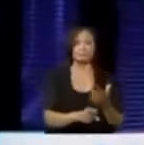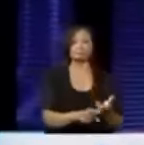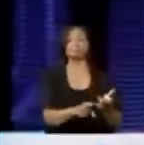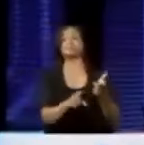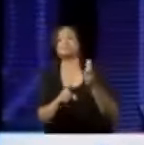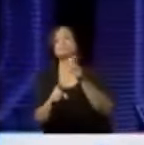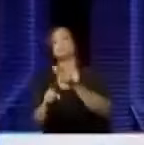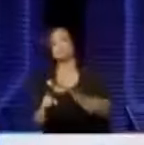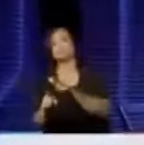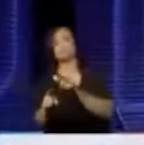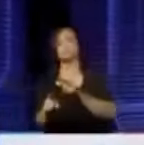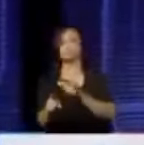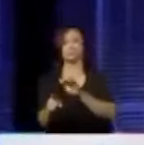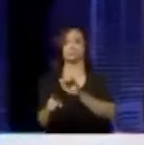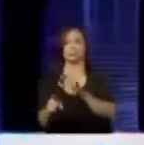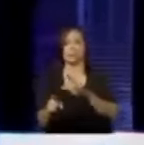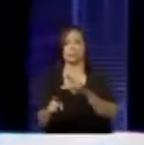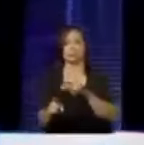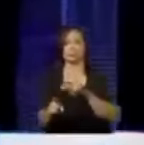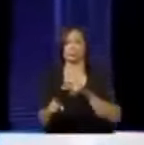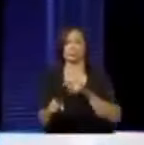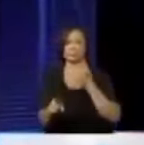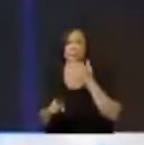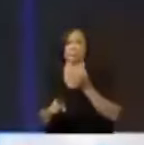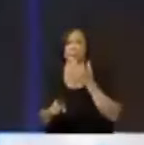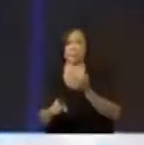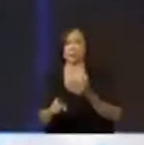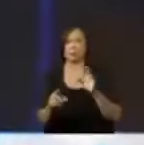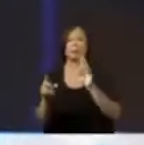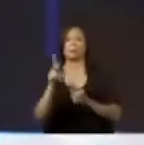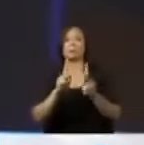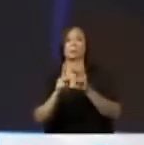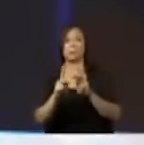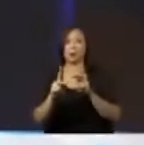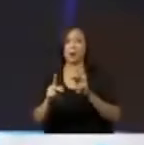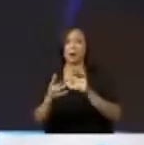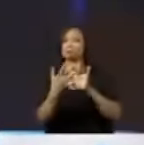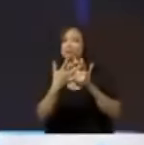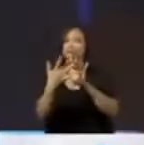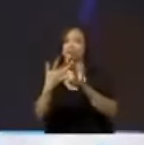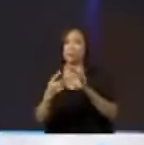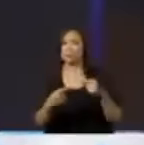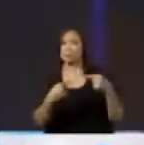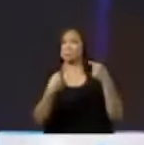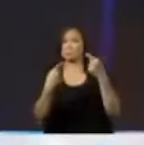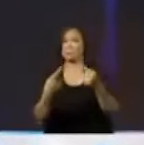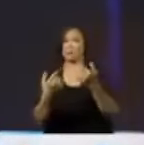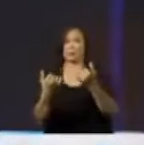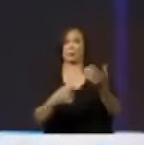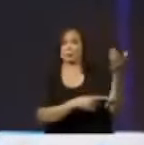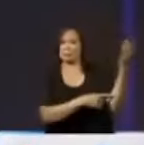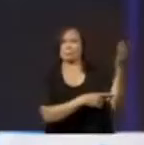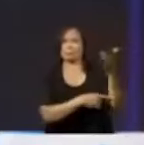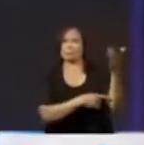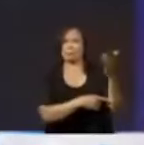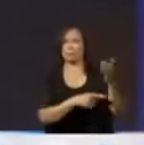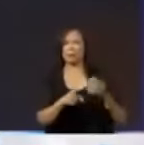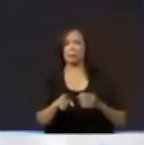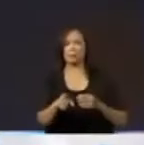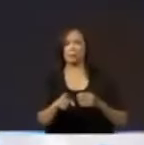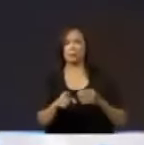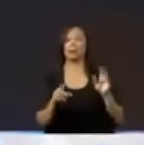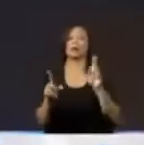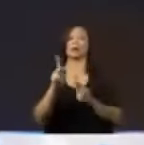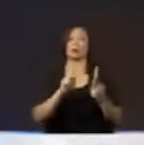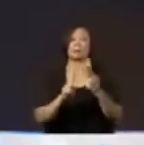Gracias, gracias, candidato. Adelante, candidato Martín. Gracias al pueblo que nos está siguiendo hasta esta hora en este debate.